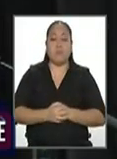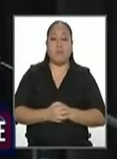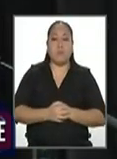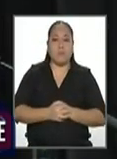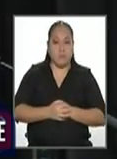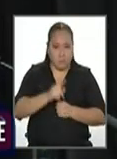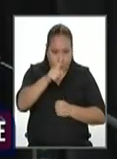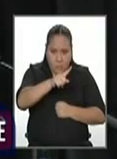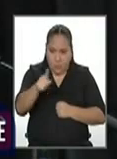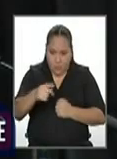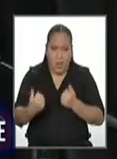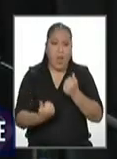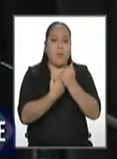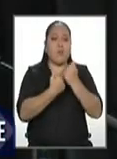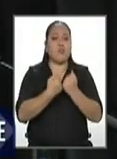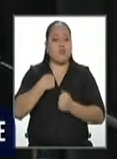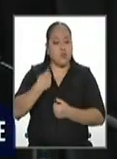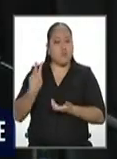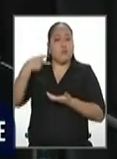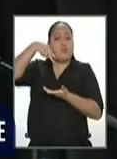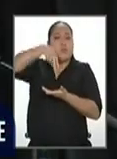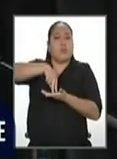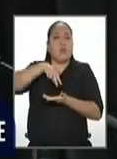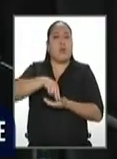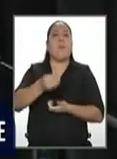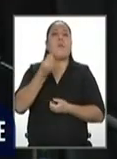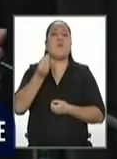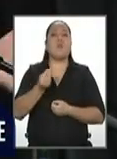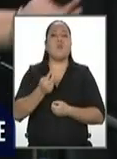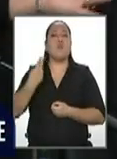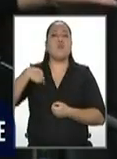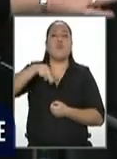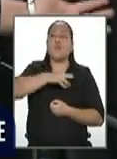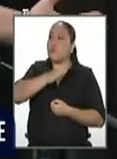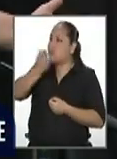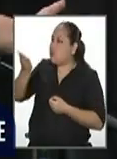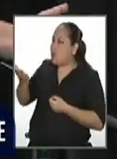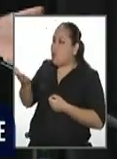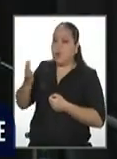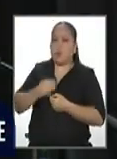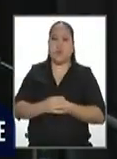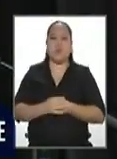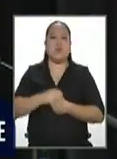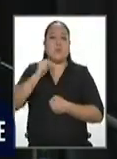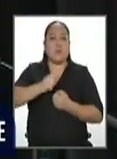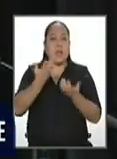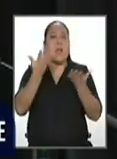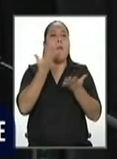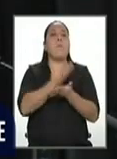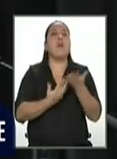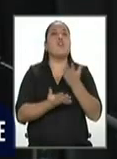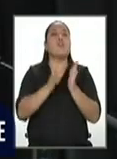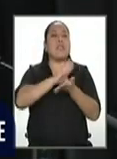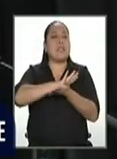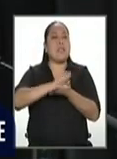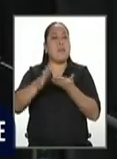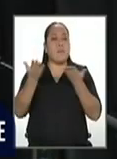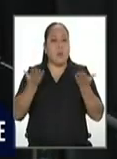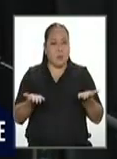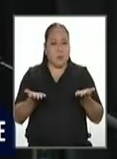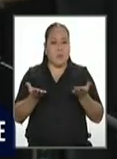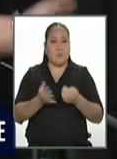Contamos con todos ustedes. Estoy acá porque nosotros todos tenemos las manos limpias.